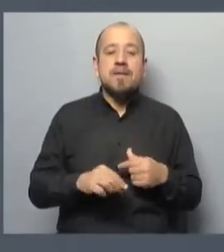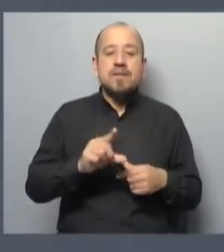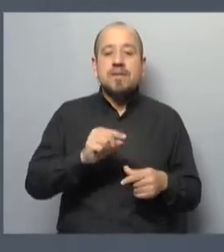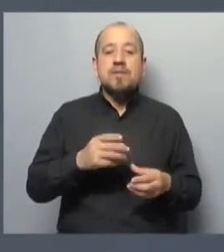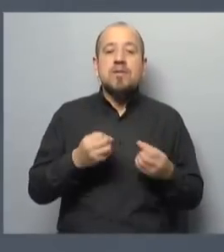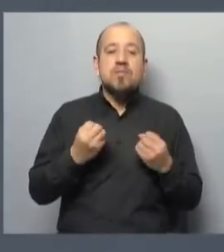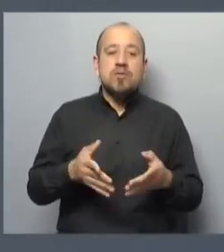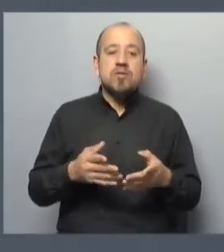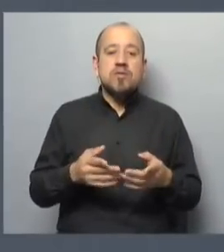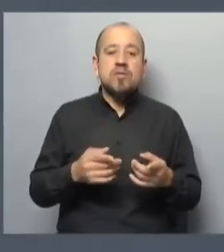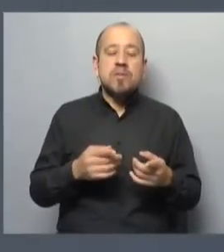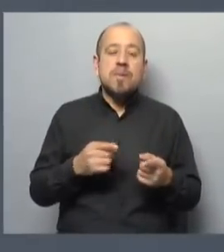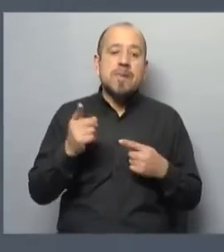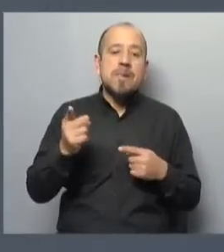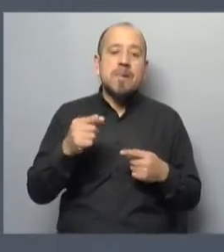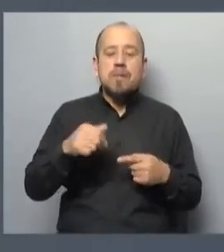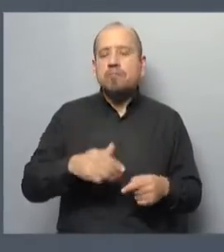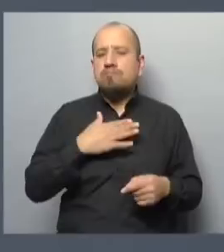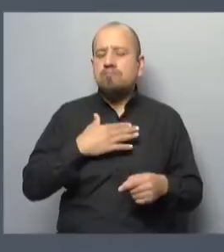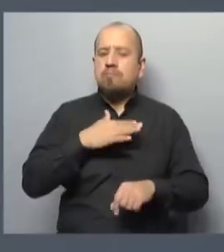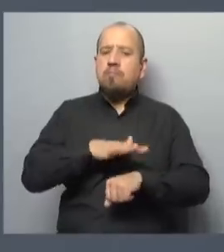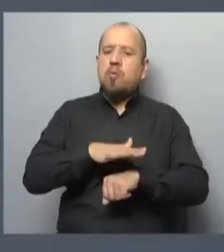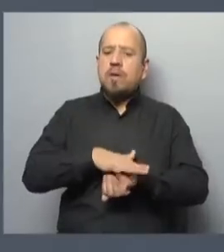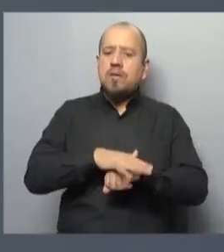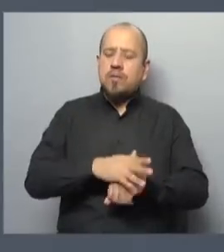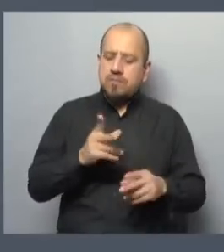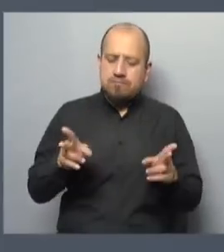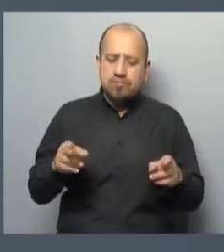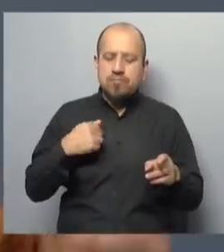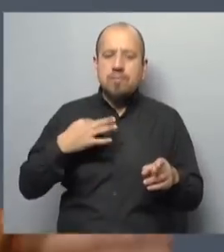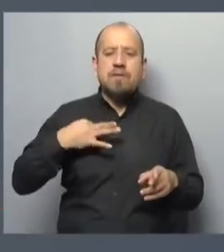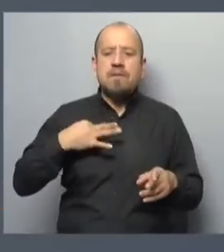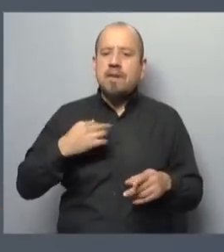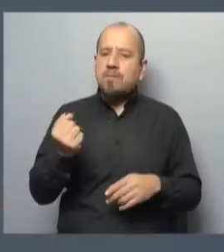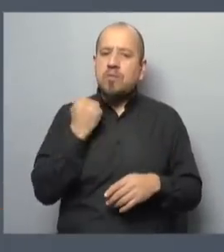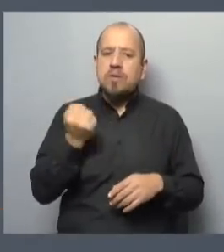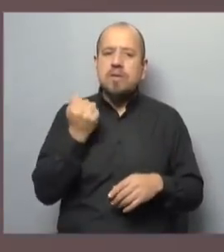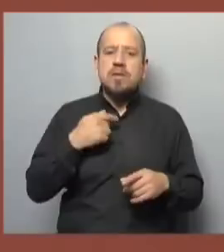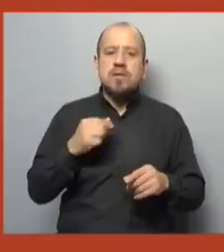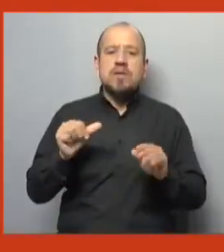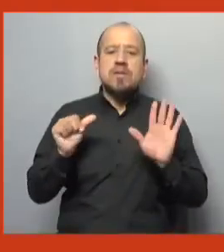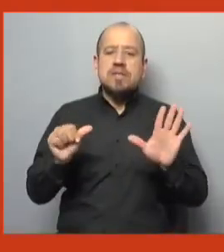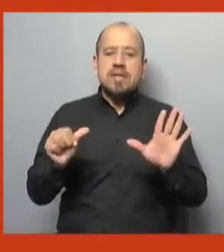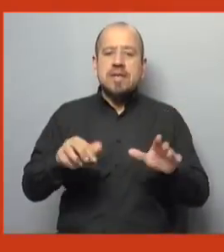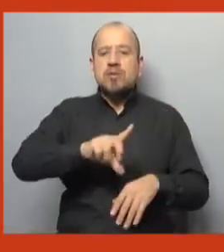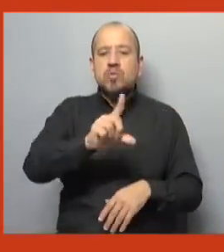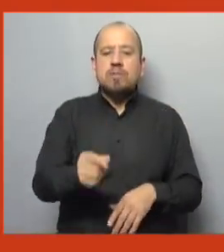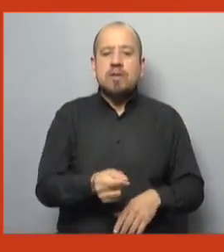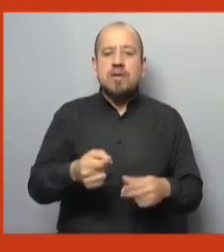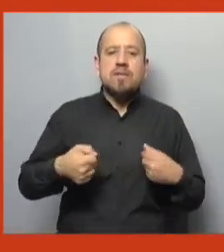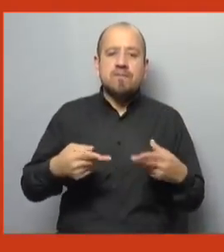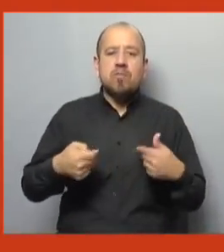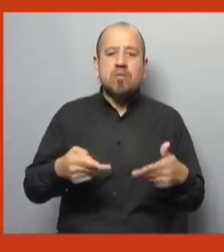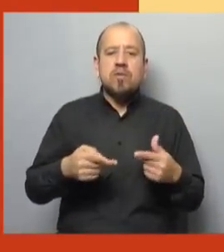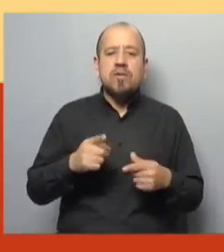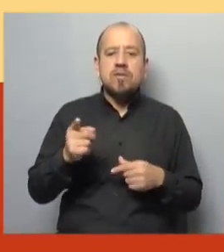eso lo puse porque aparte marcó una etapa muy muy linda en mi vida incluso yo haya jugado a la sexta a sudamérica en el fortín